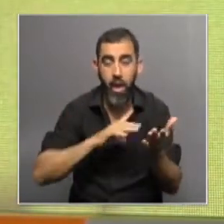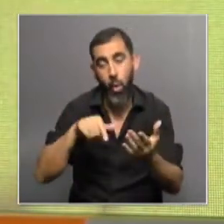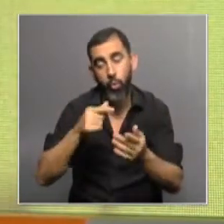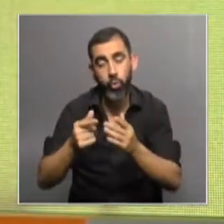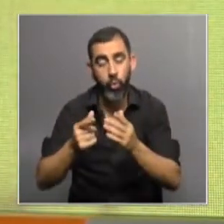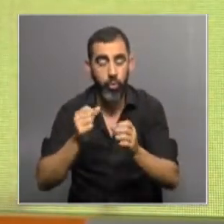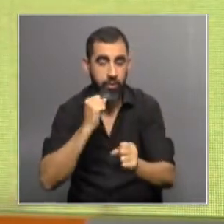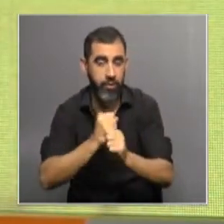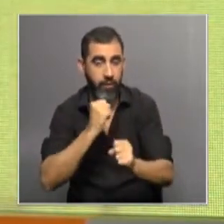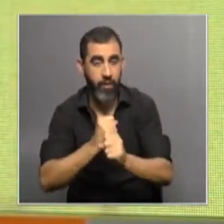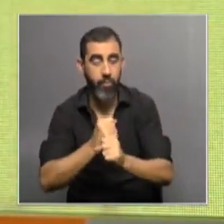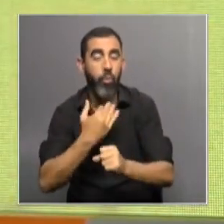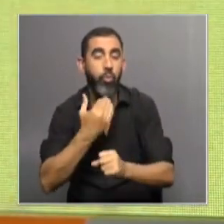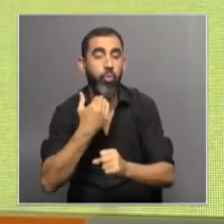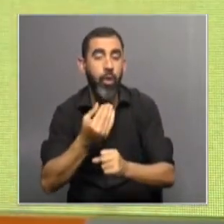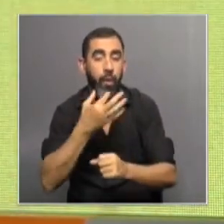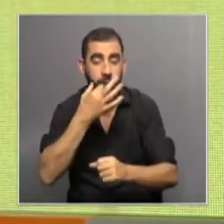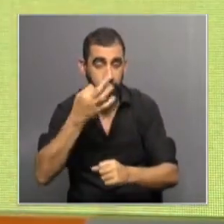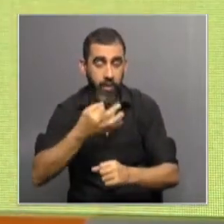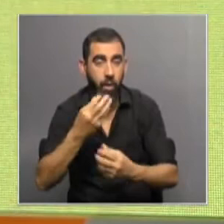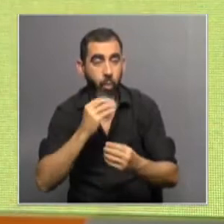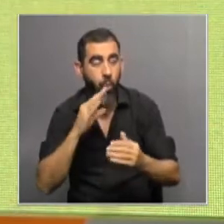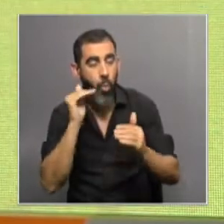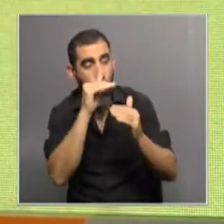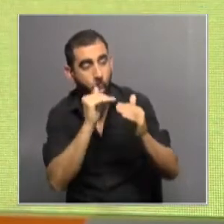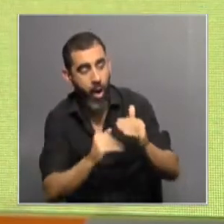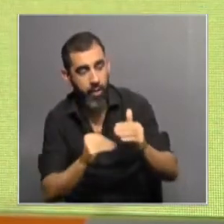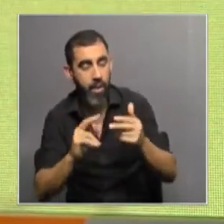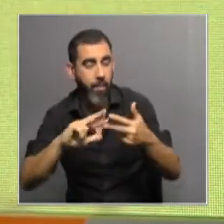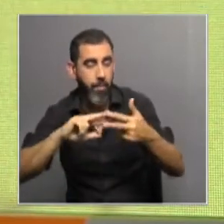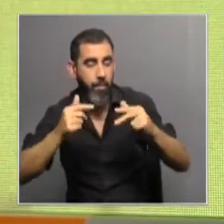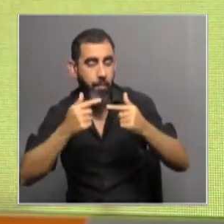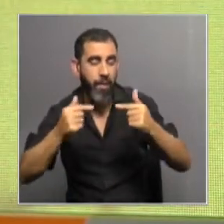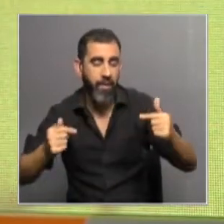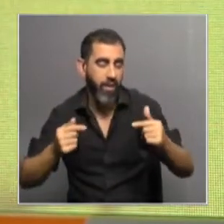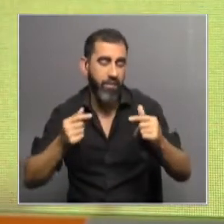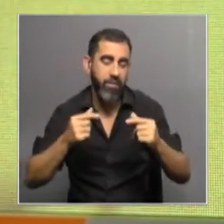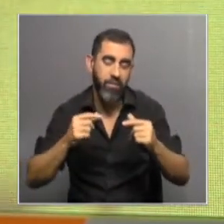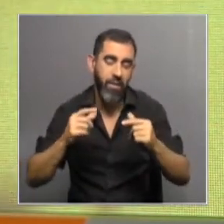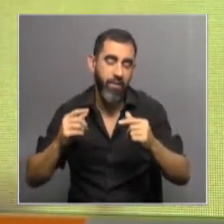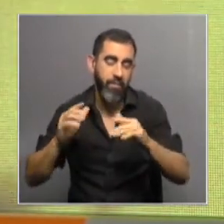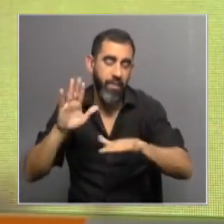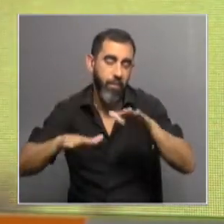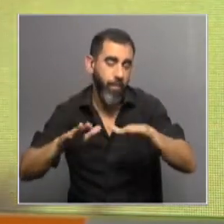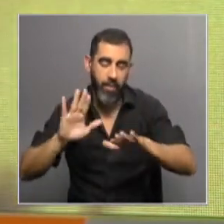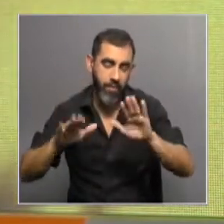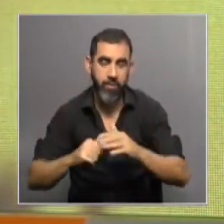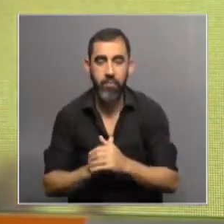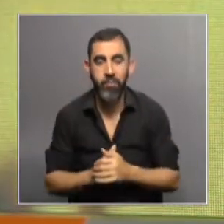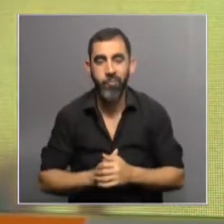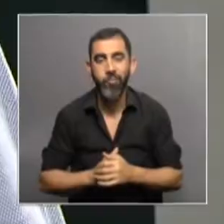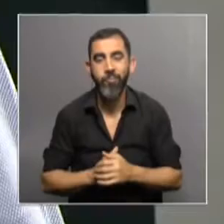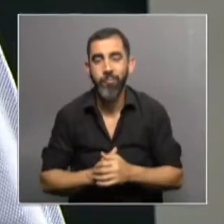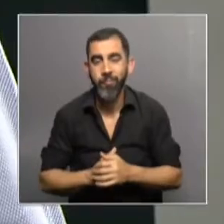tratamiento porque no se sabe obviamente la conservación del material genético y bueno no siempre es lo esperado